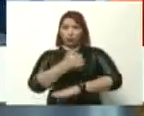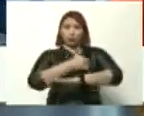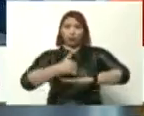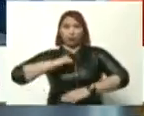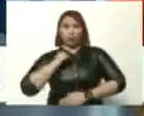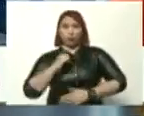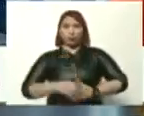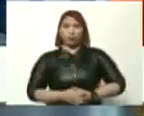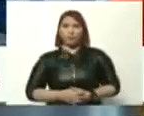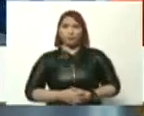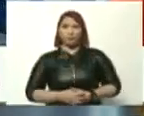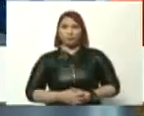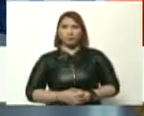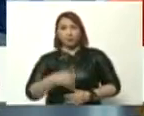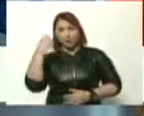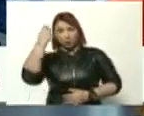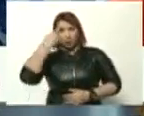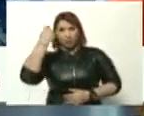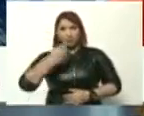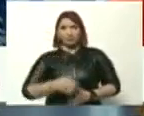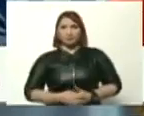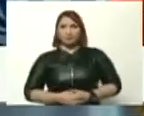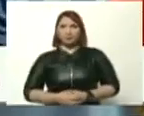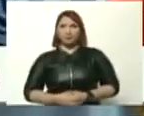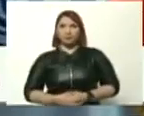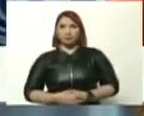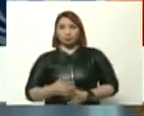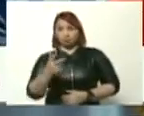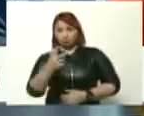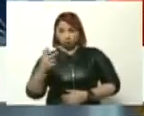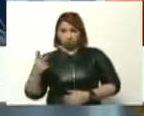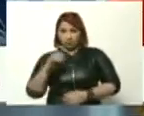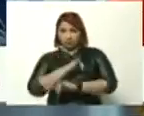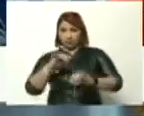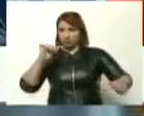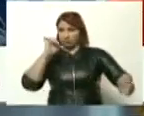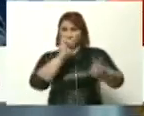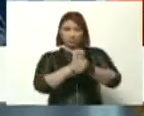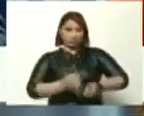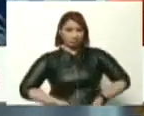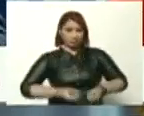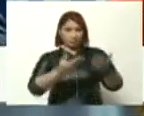de Apure. Los 3 han sido detenidos